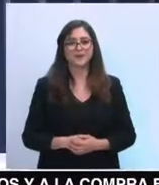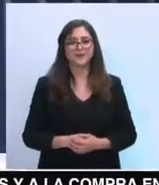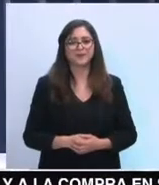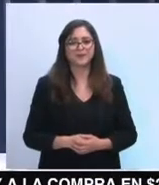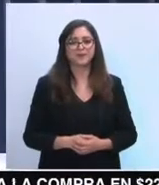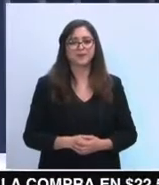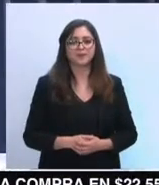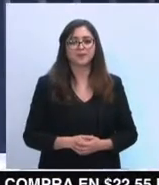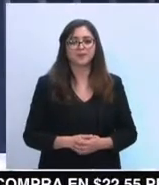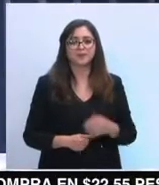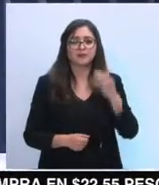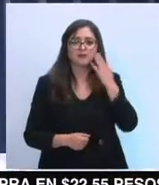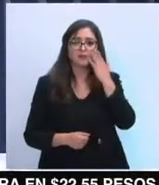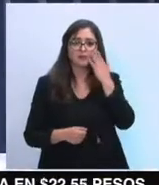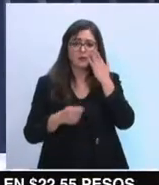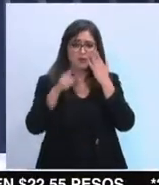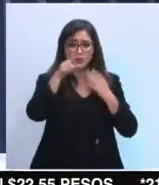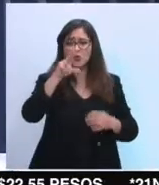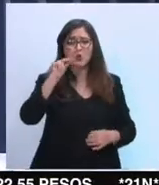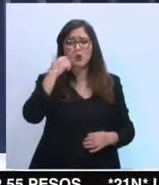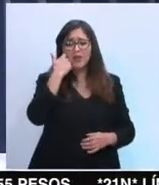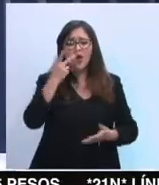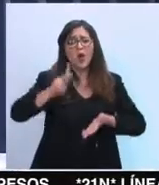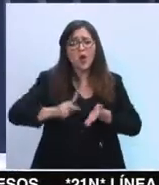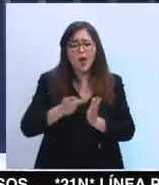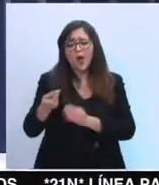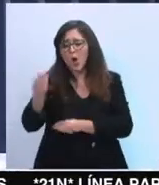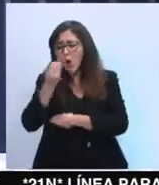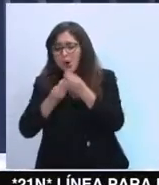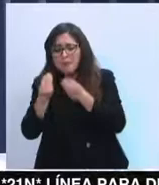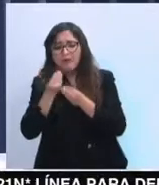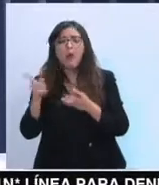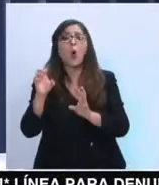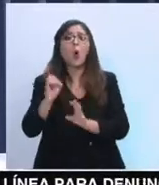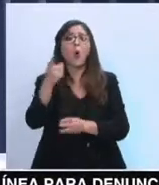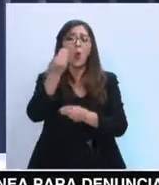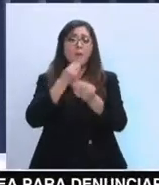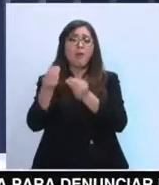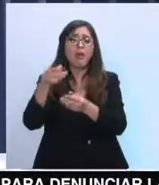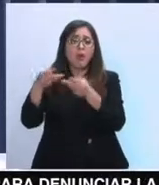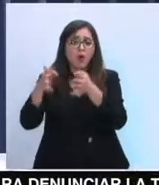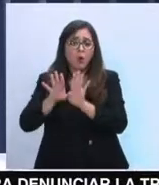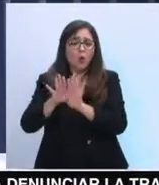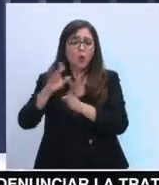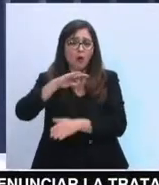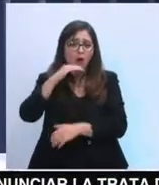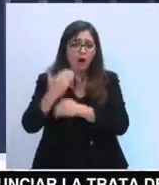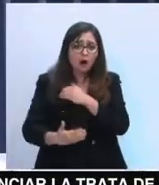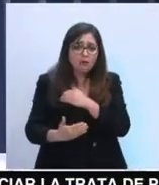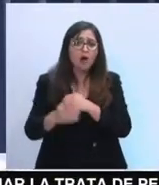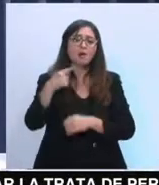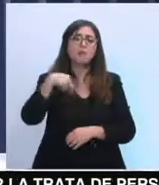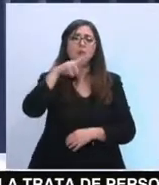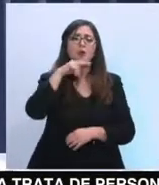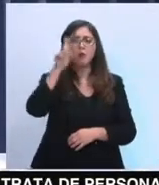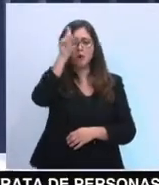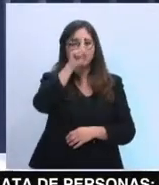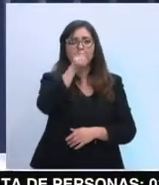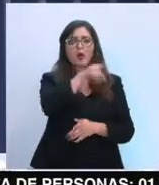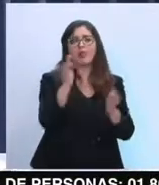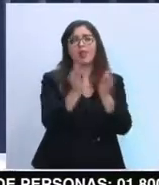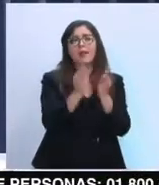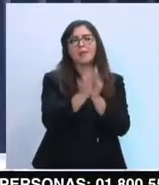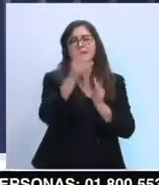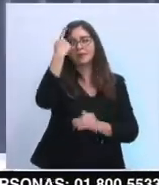Bueno, y fíjese que si usted hoy no quiere recurrir al famoso recalentado o no tiene uno en casa, bueno, pues la opción de esta mañana es desayunar un tamal. Siempre los encontramos en